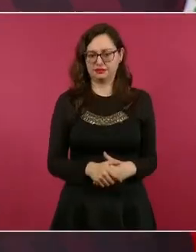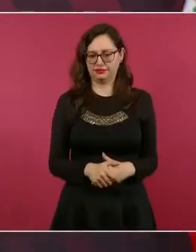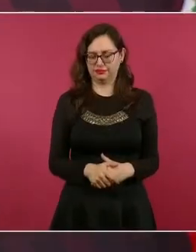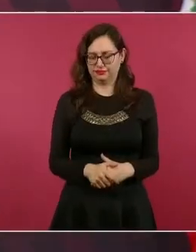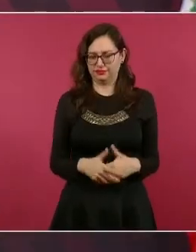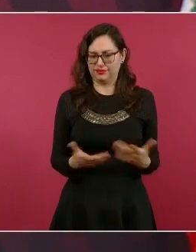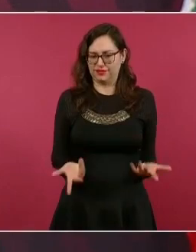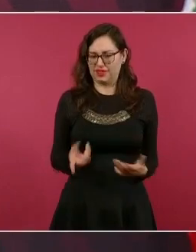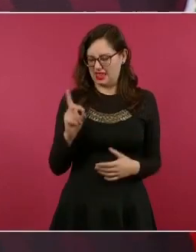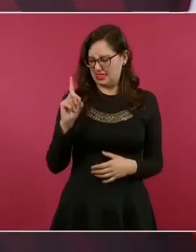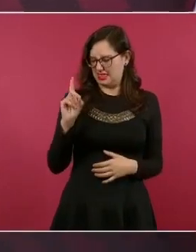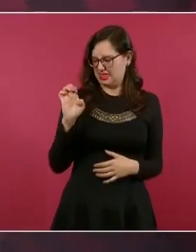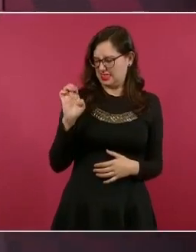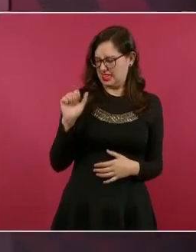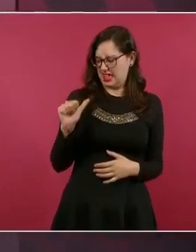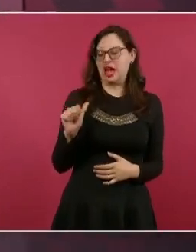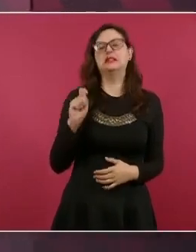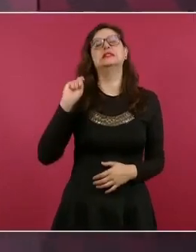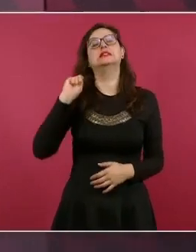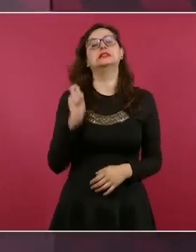es una agencia